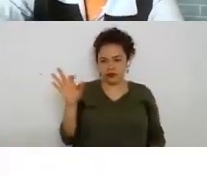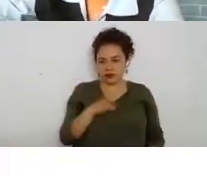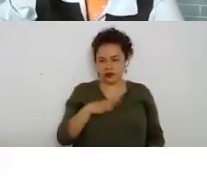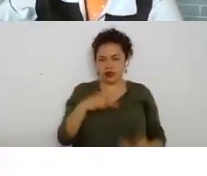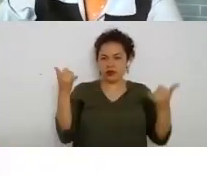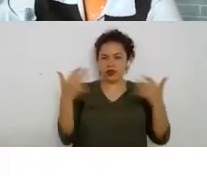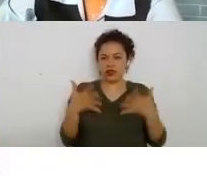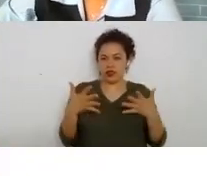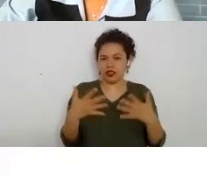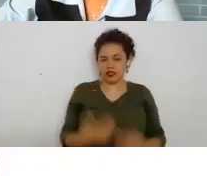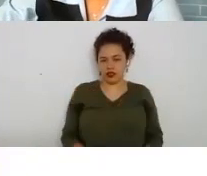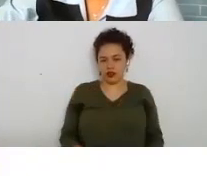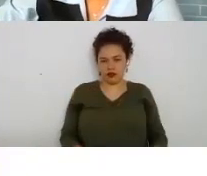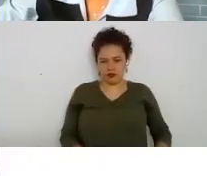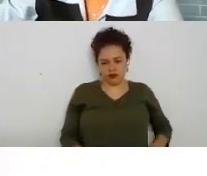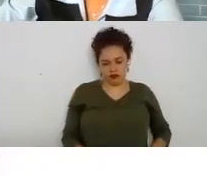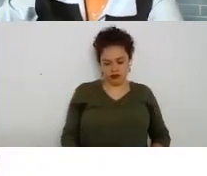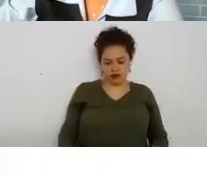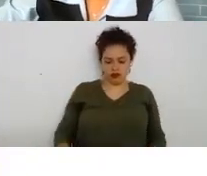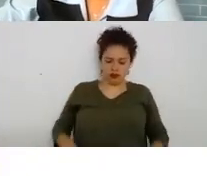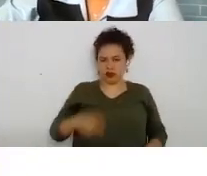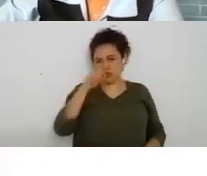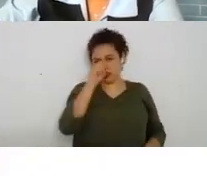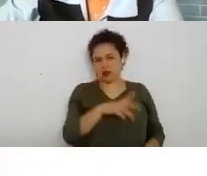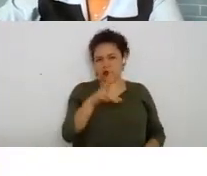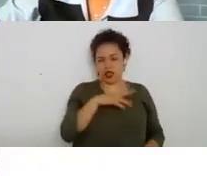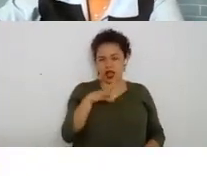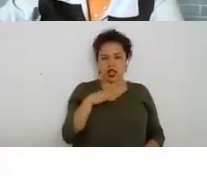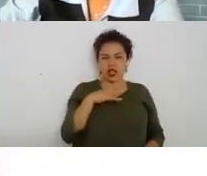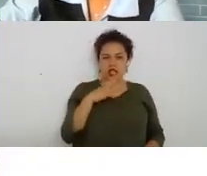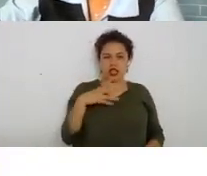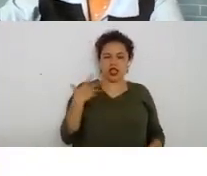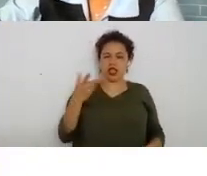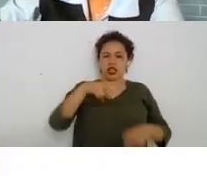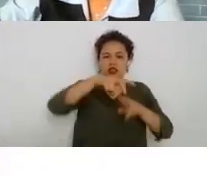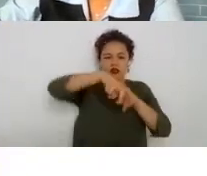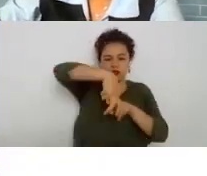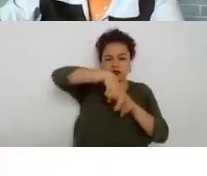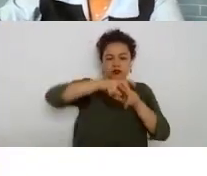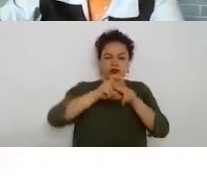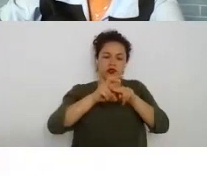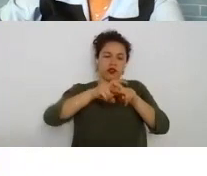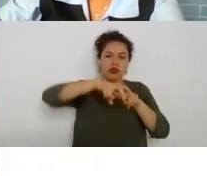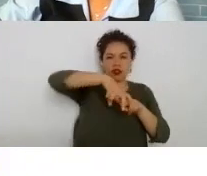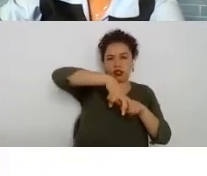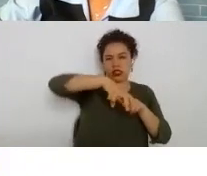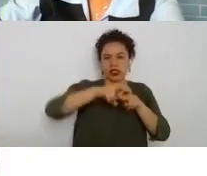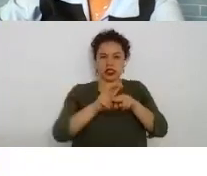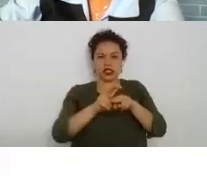pesada, ¿ok? Y del mismo peso de la situación, no puede ni siquiera sostenerse o apoyarse bien de nuestros